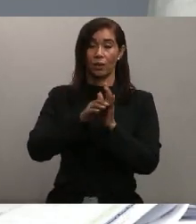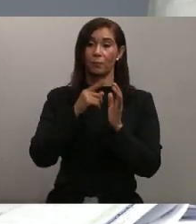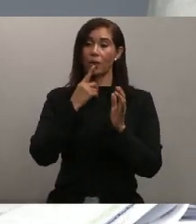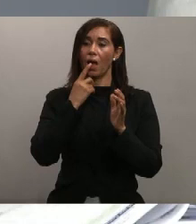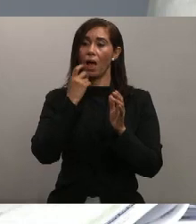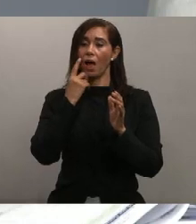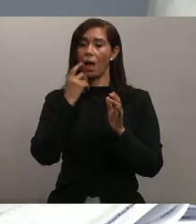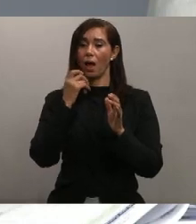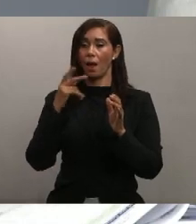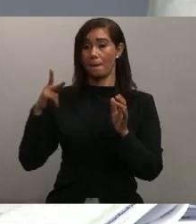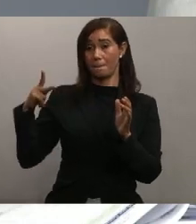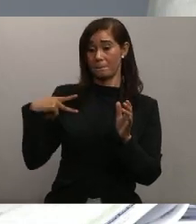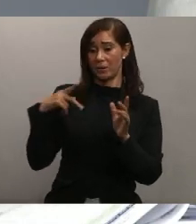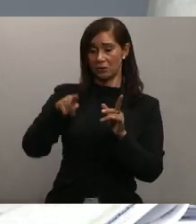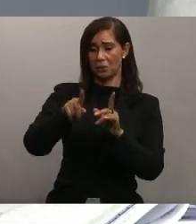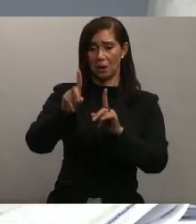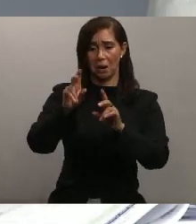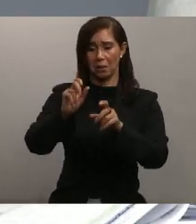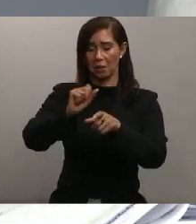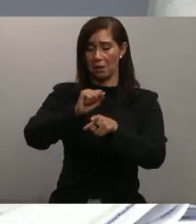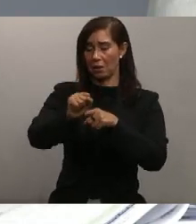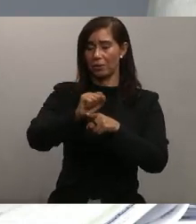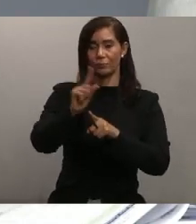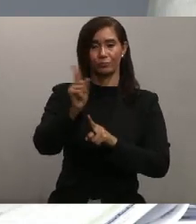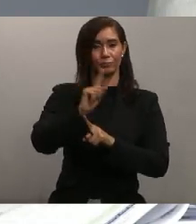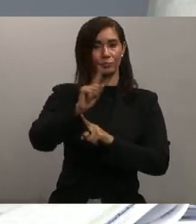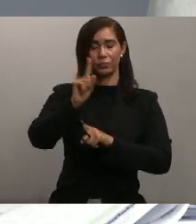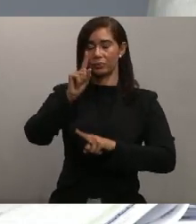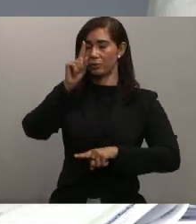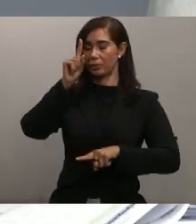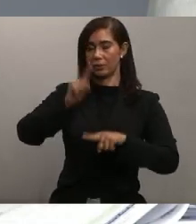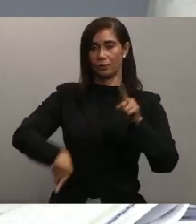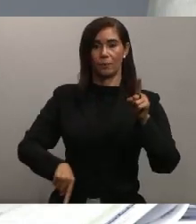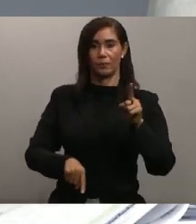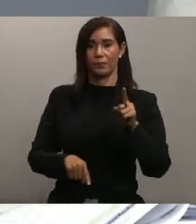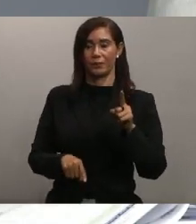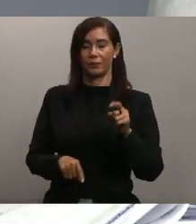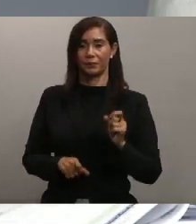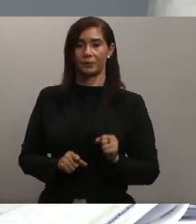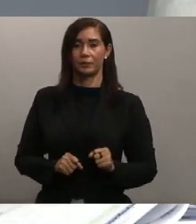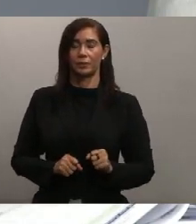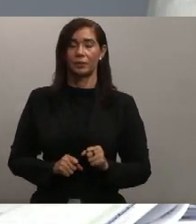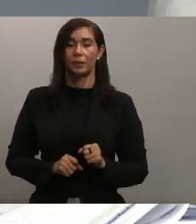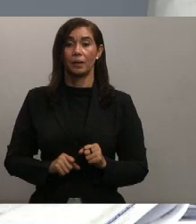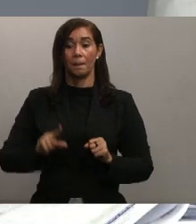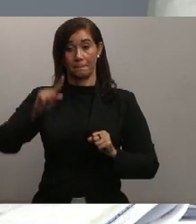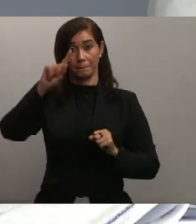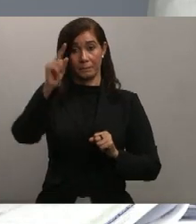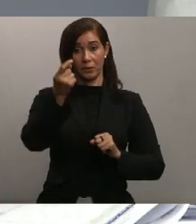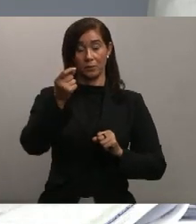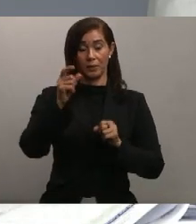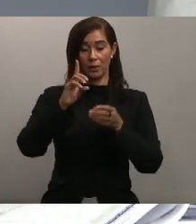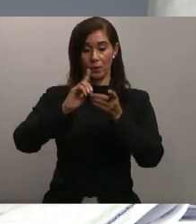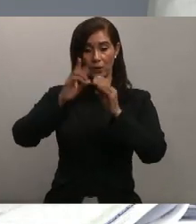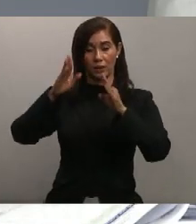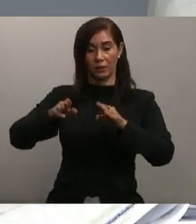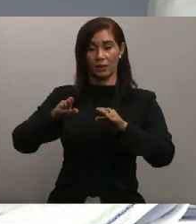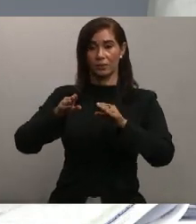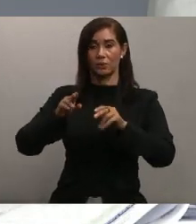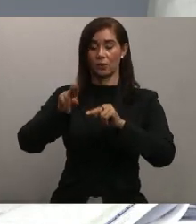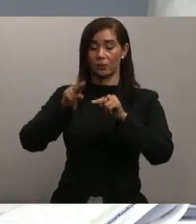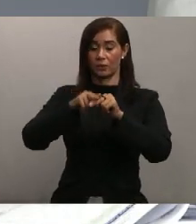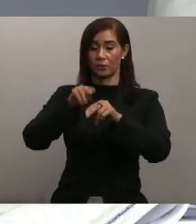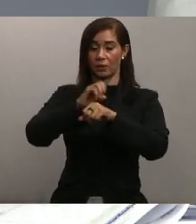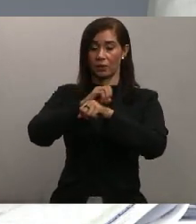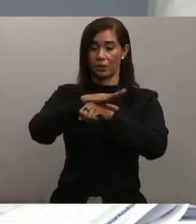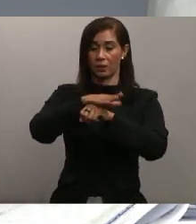ningún sentido social público si no son reportadas a la Dirección de Epidemiología con